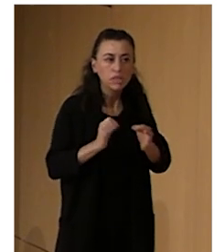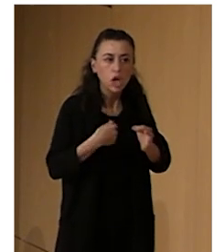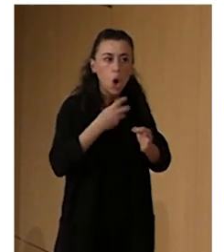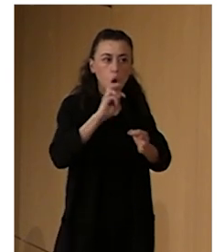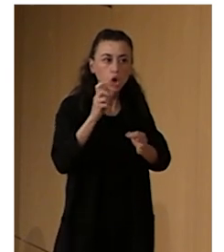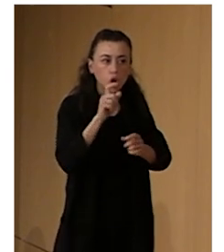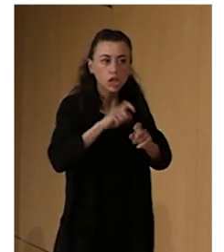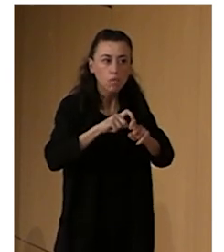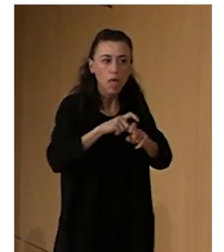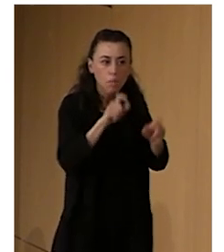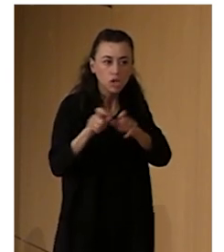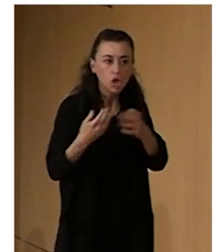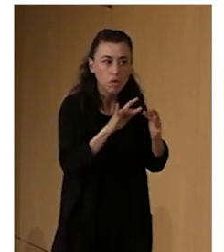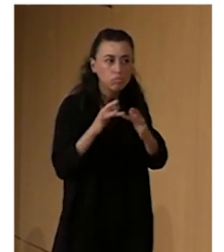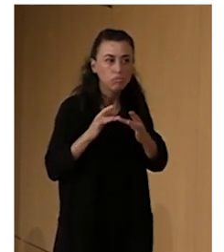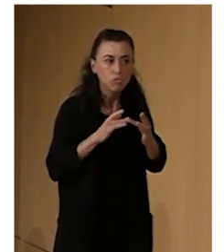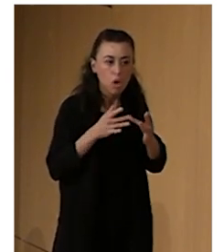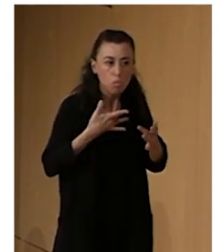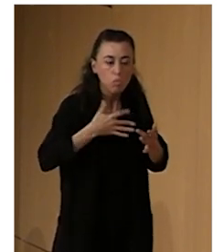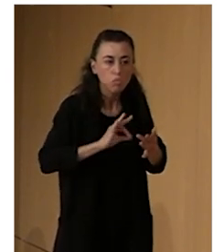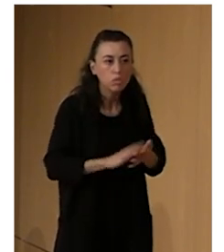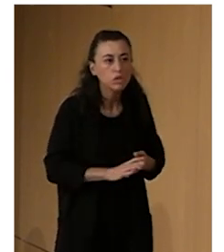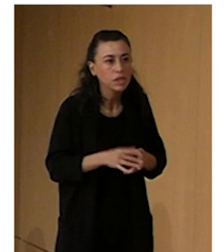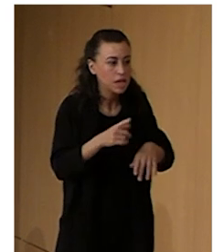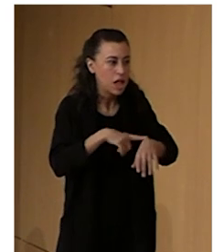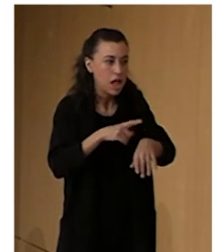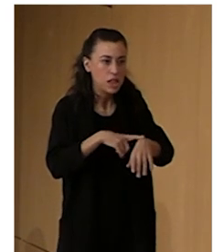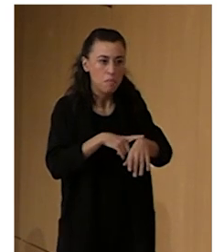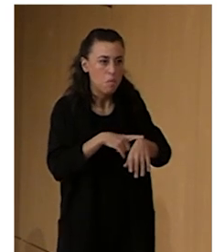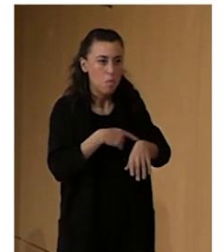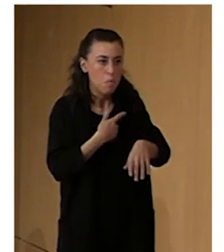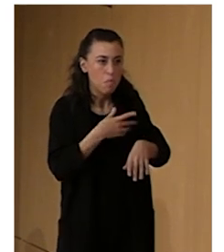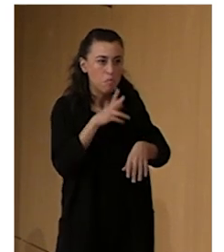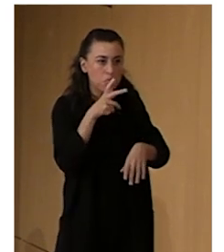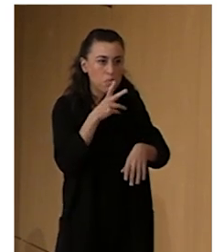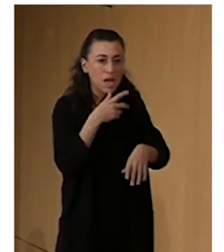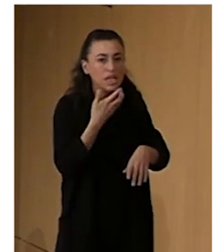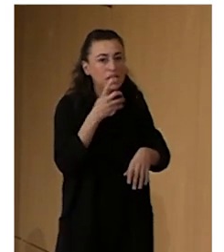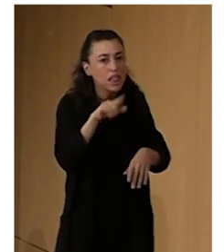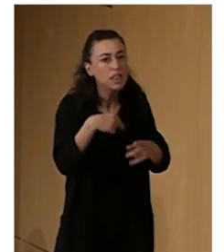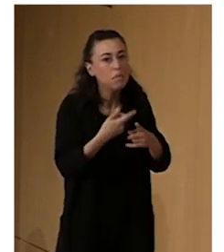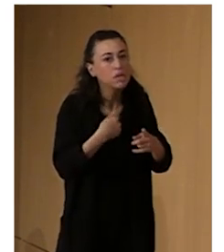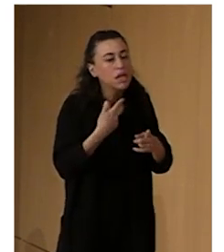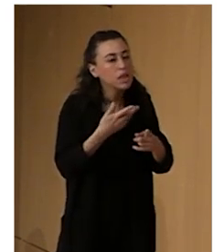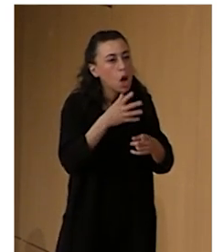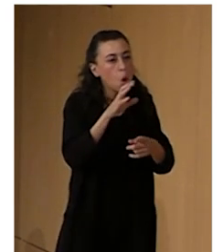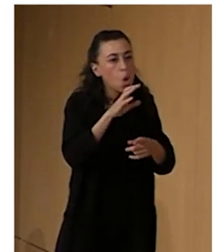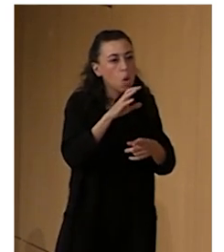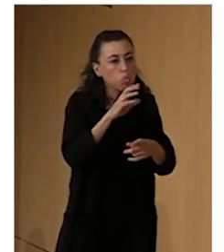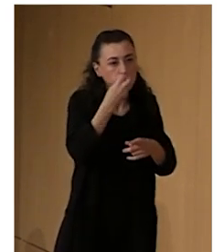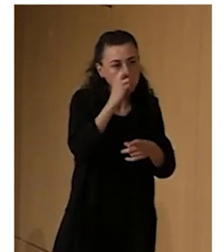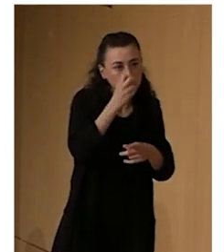personas creo que vamos muy mal de tiempo verdad con lo cual quizá Pues si luego tenéis Curiosidad no de algunos de los eh de Por qué no a lo mejor hemos